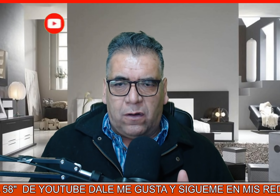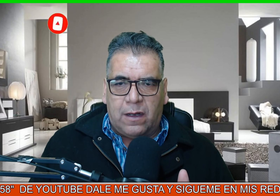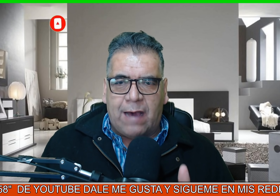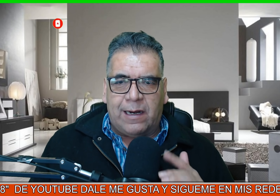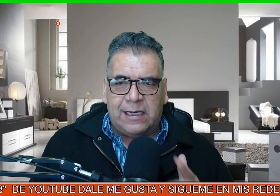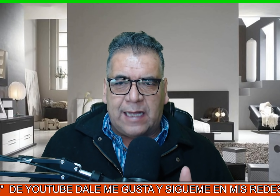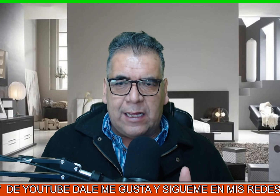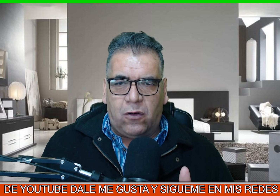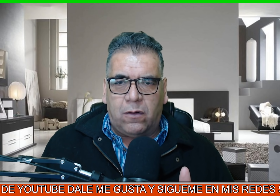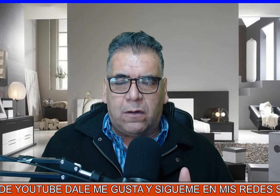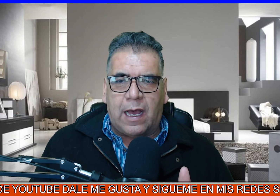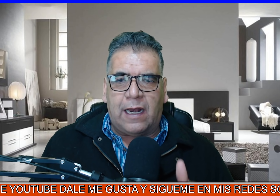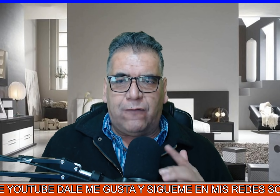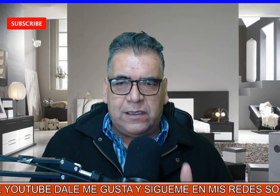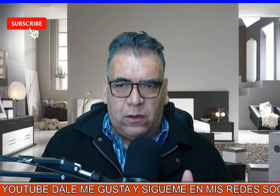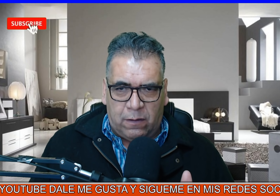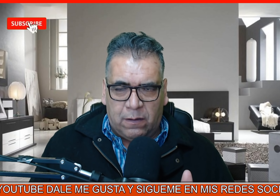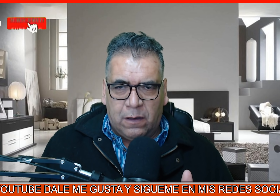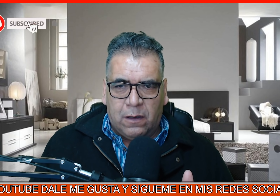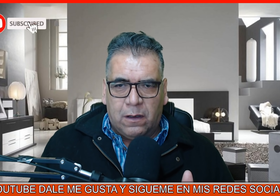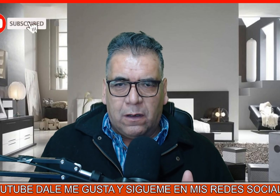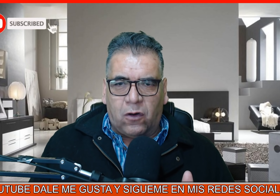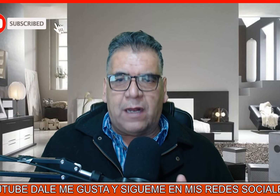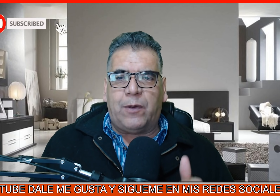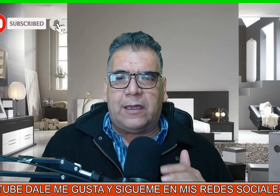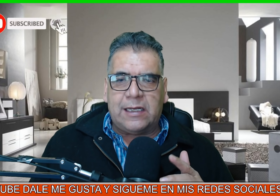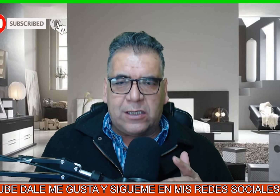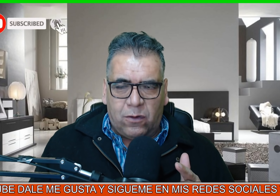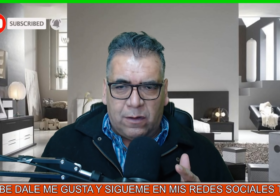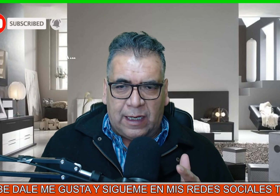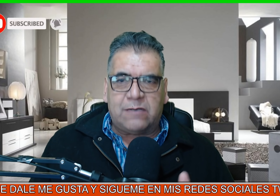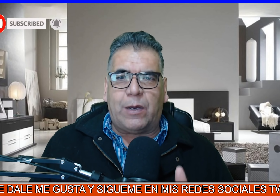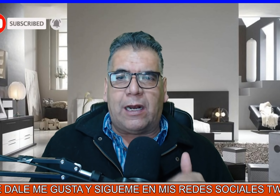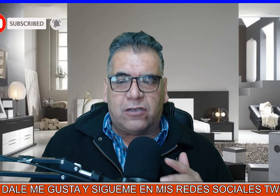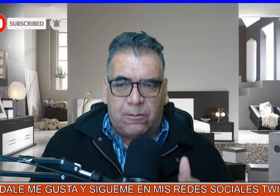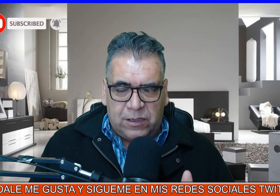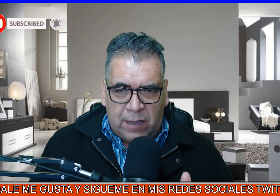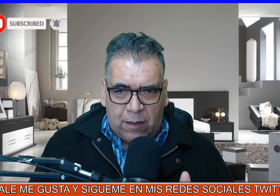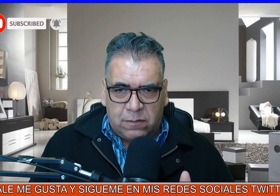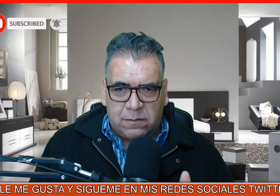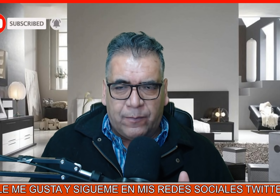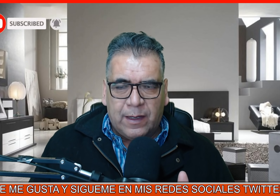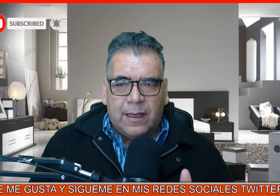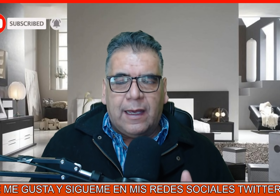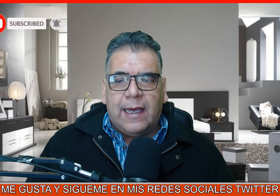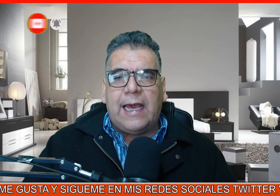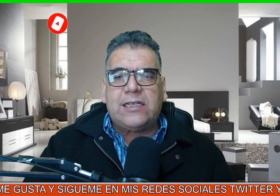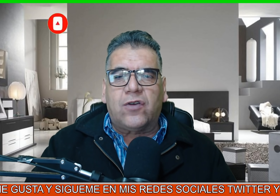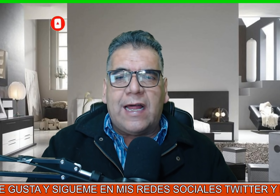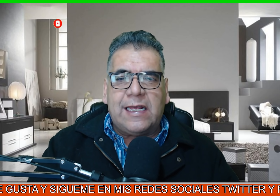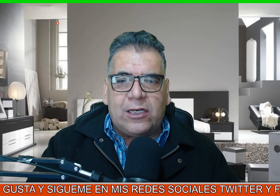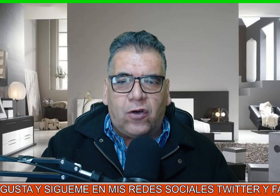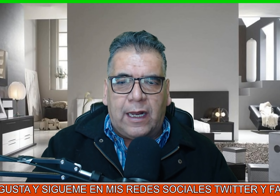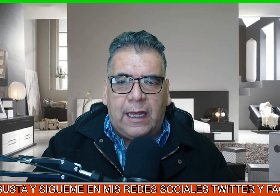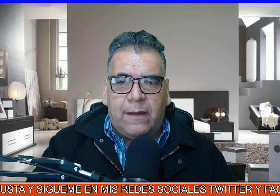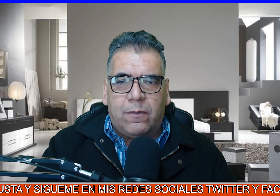señor abre el estadio a la afición con el pretexto de que es para los aficionados. Eso